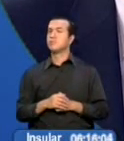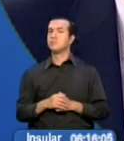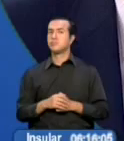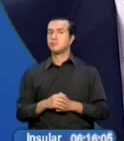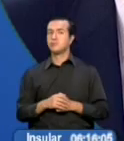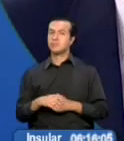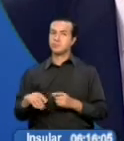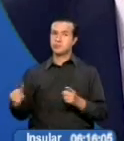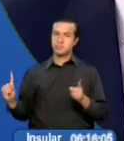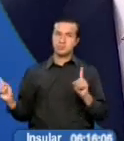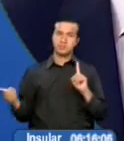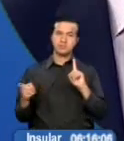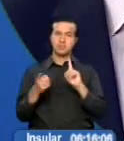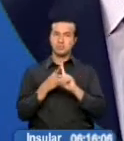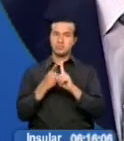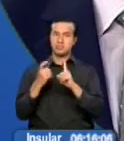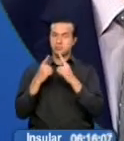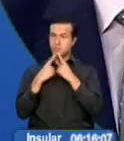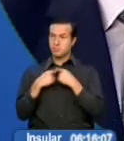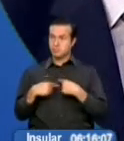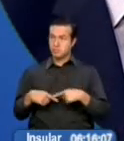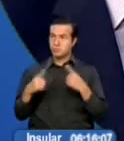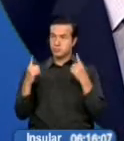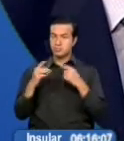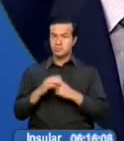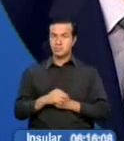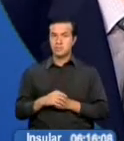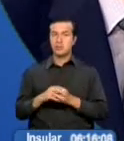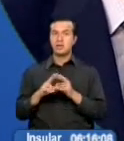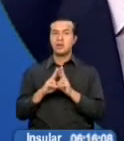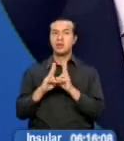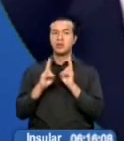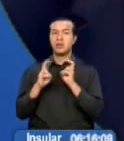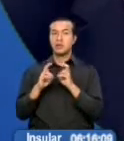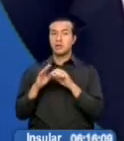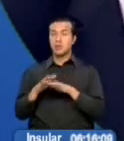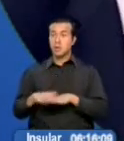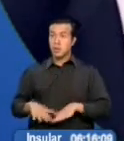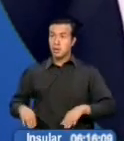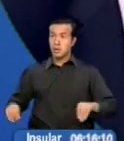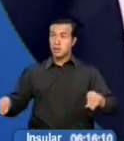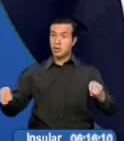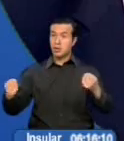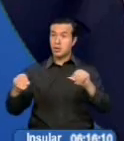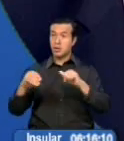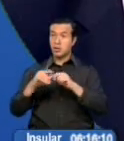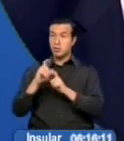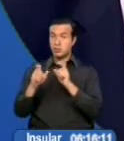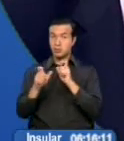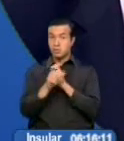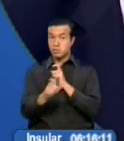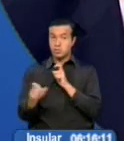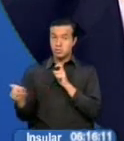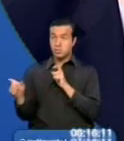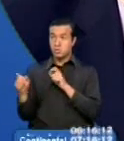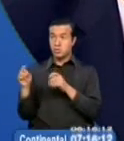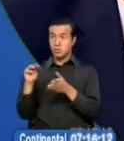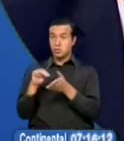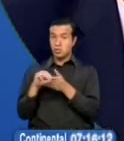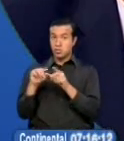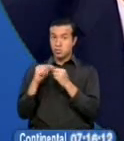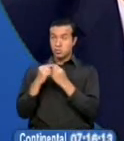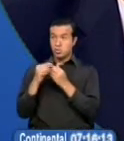Lo primero que hay que decir es que el tema de la tierra no es un tema cuyos beneficiarios sean los miembros de la FARC,